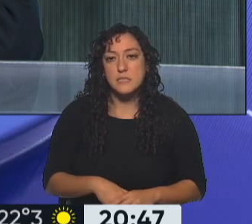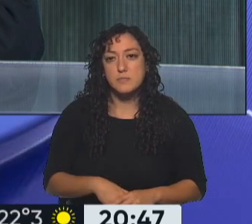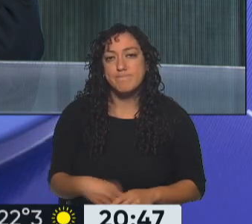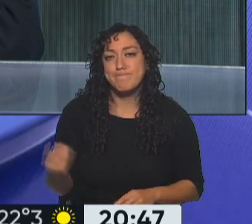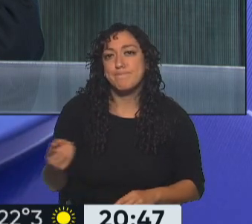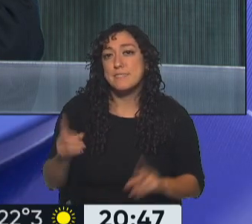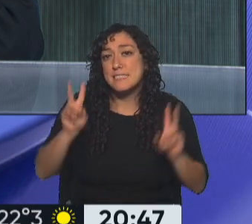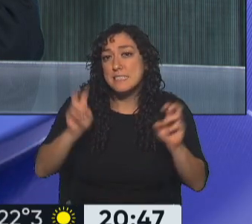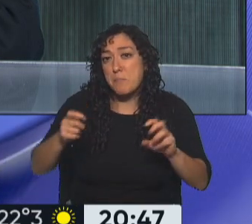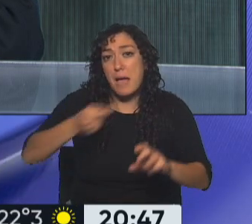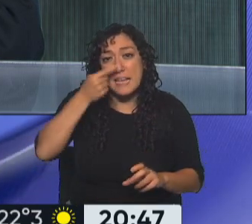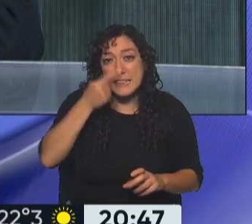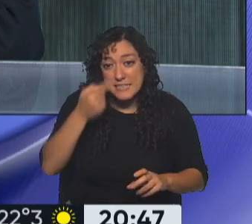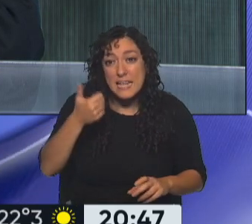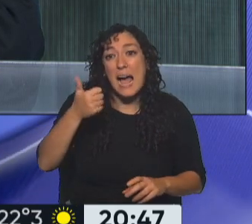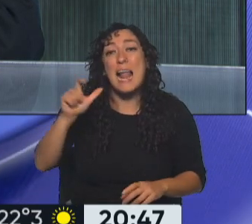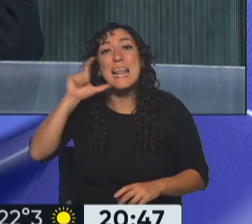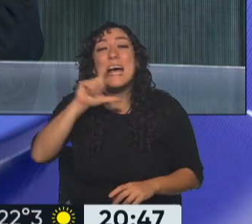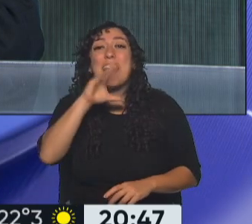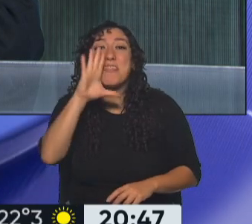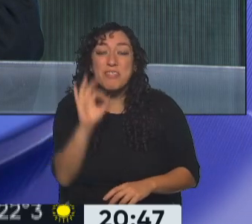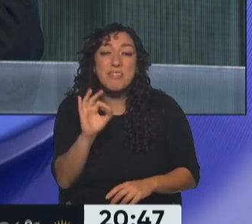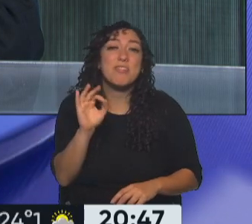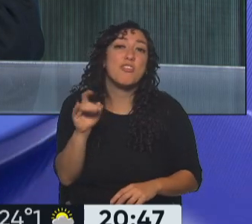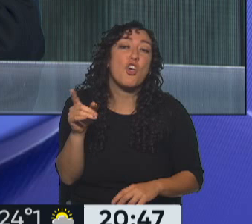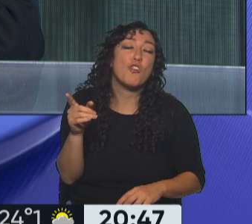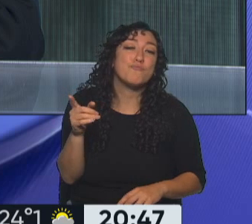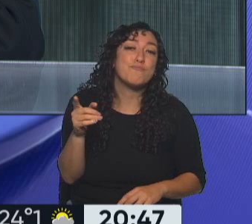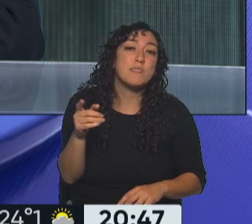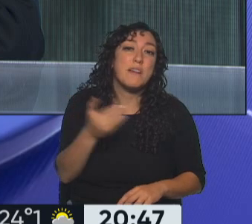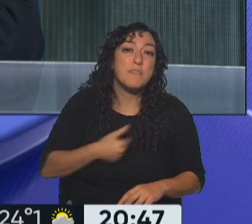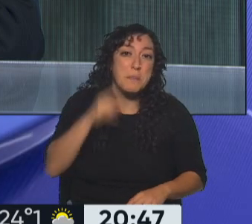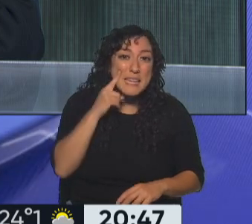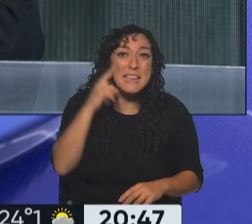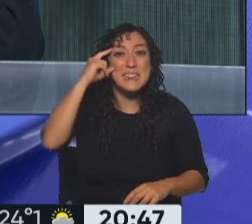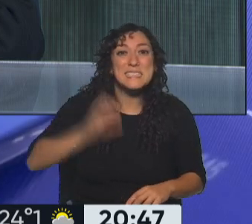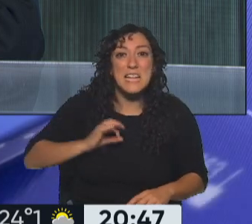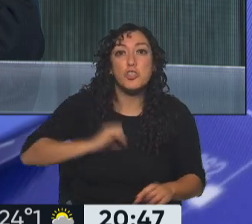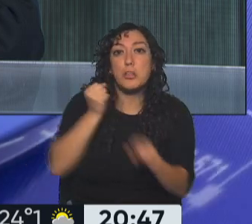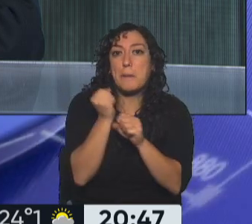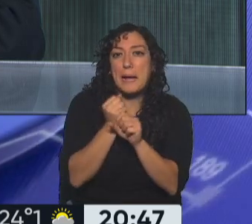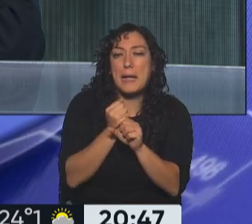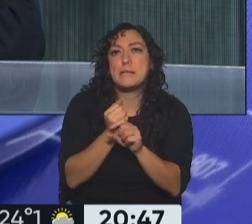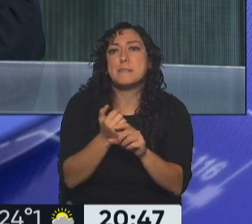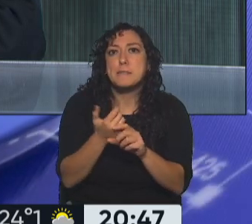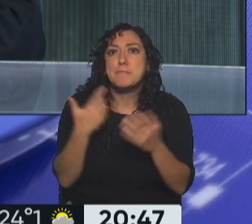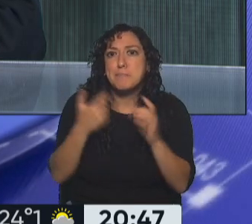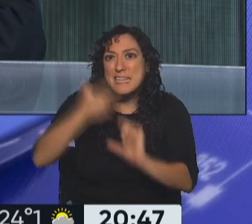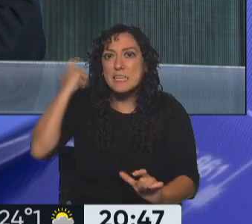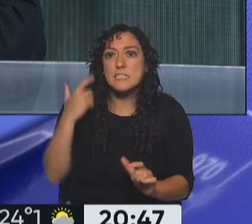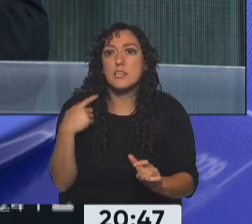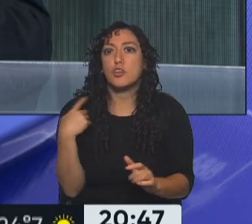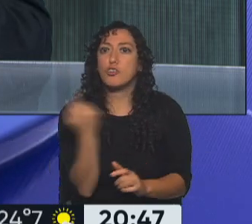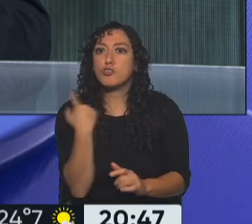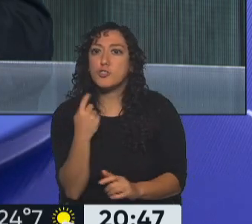porque esta es una charla con Alejandro Werner, que fue un funcionario del fondo durante 10 años. Y para mí, para los periodistas que siempre a veces